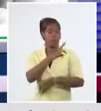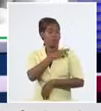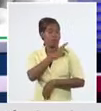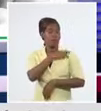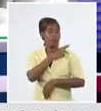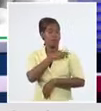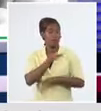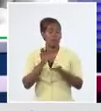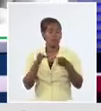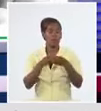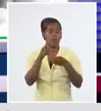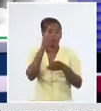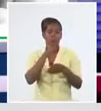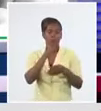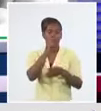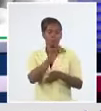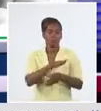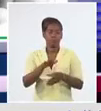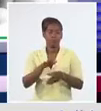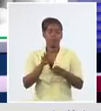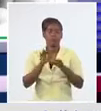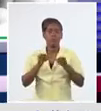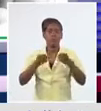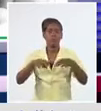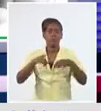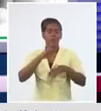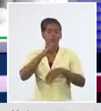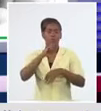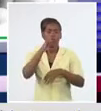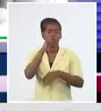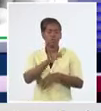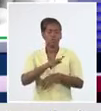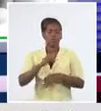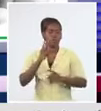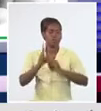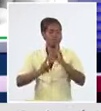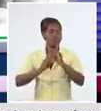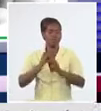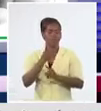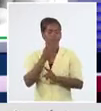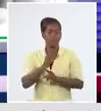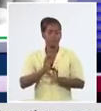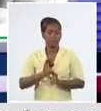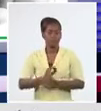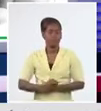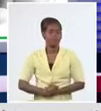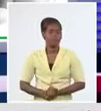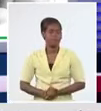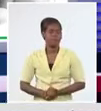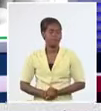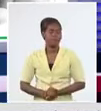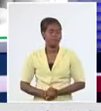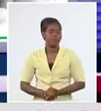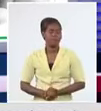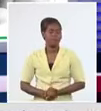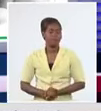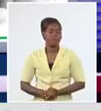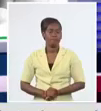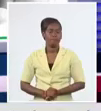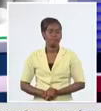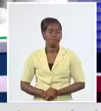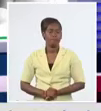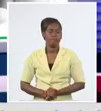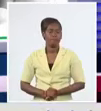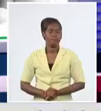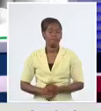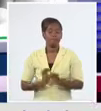de Pediatría, sobre la incidencia de la COVID-19 en niños, adolescentes y jóvenes cubanos, sobre todo cuando hoy la